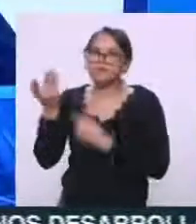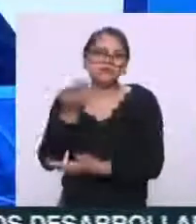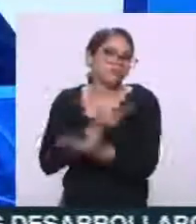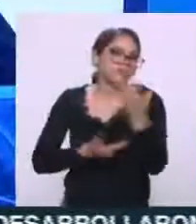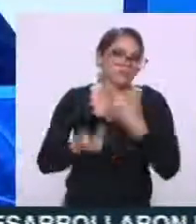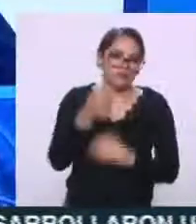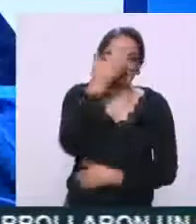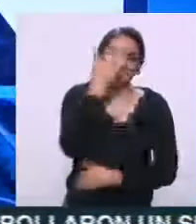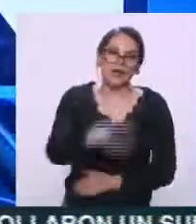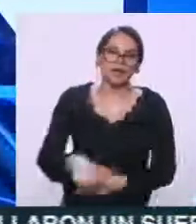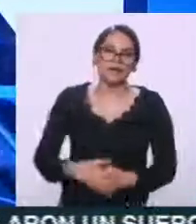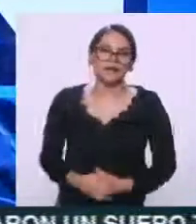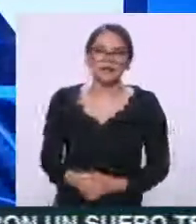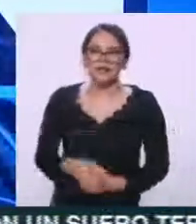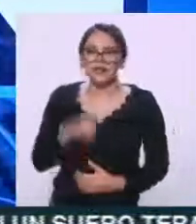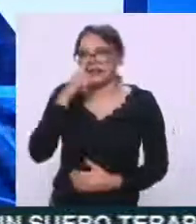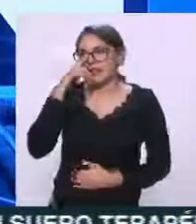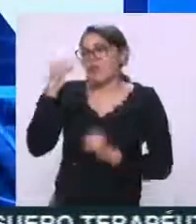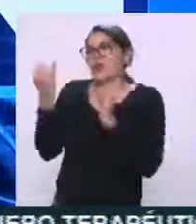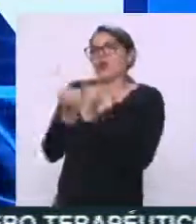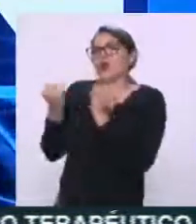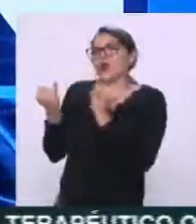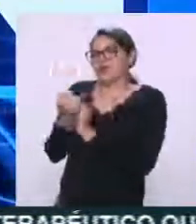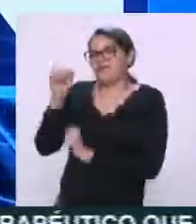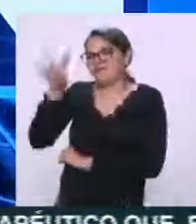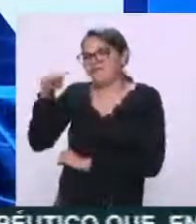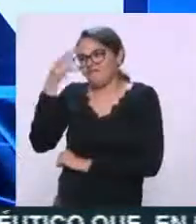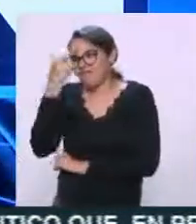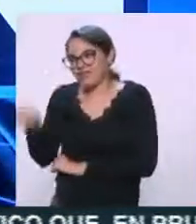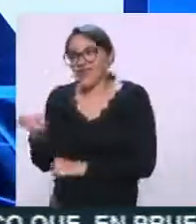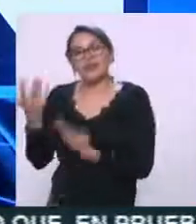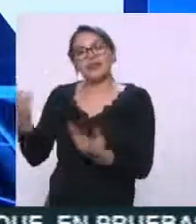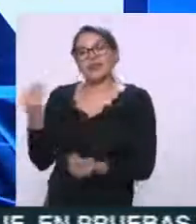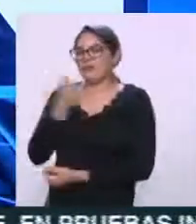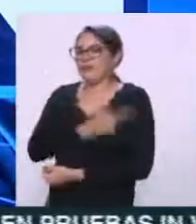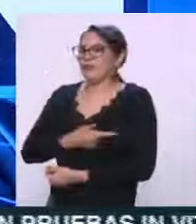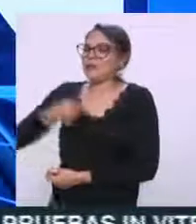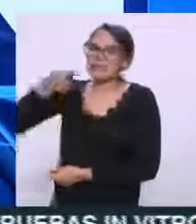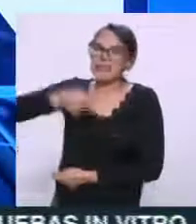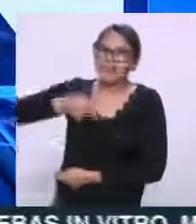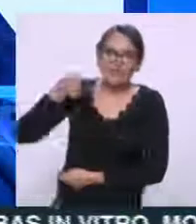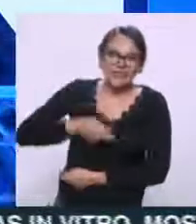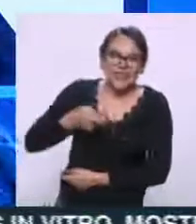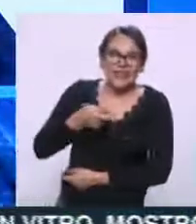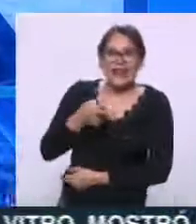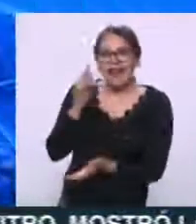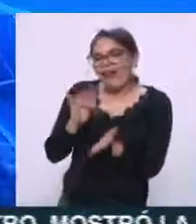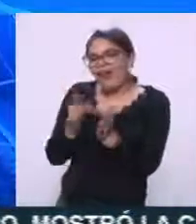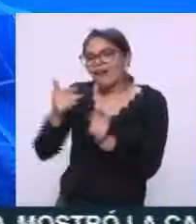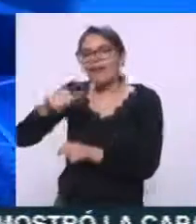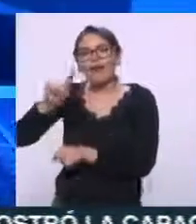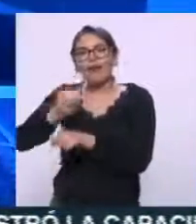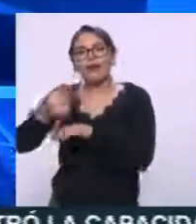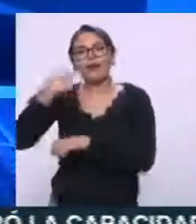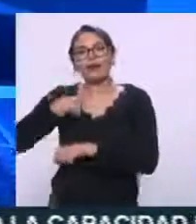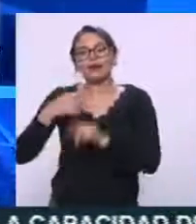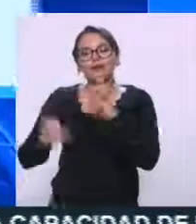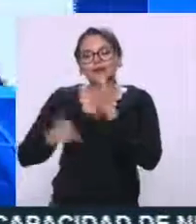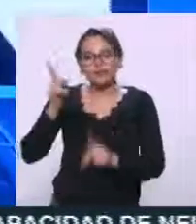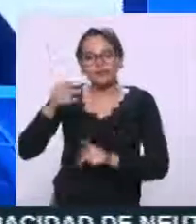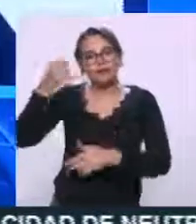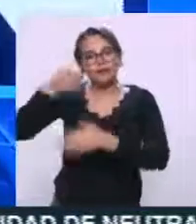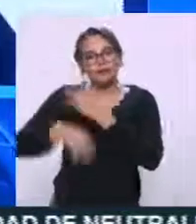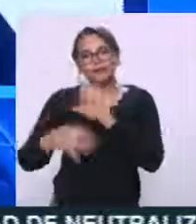alguna, Héctor, y a esto se le suman los temas ambientales. Pues qué gusto saludarte, Héctor Vasconcelos. Muchísimas gracias por haber charlado con nosotros esta noche.